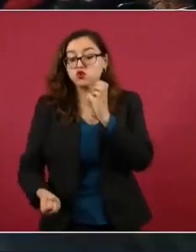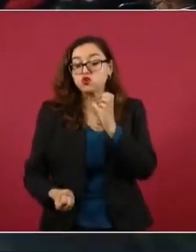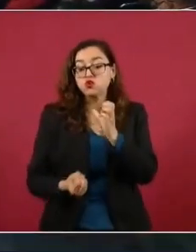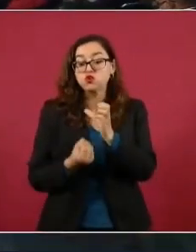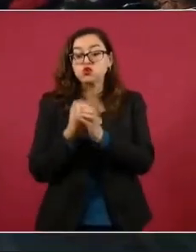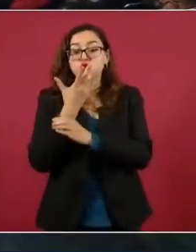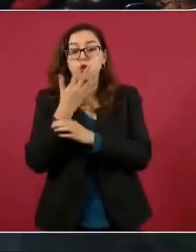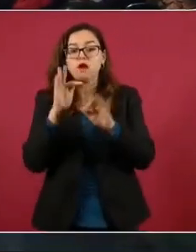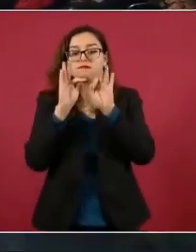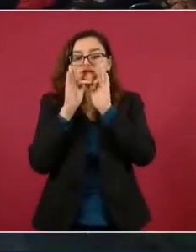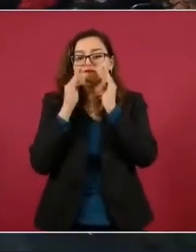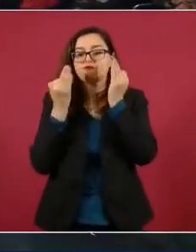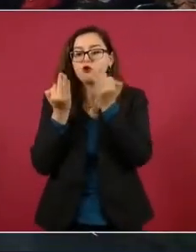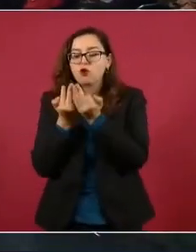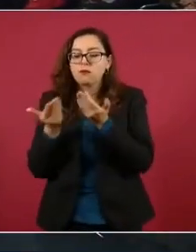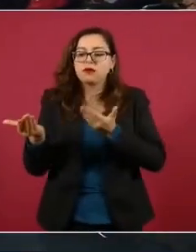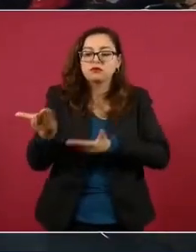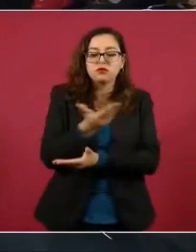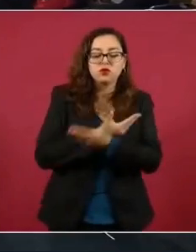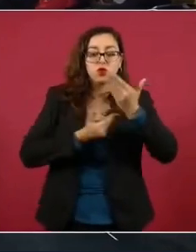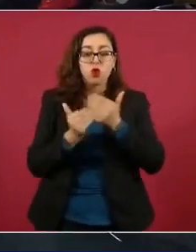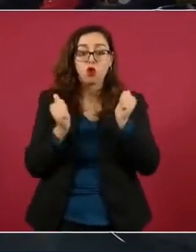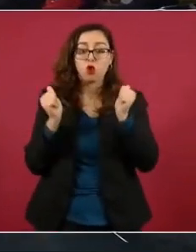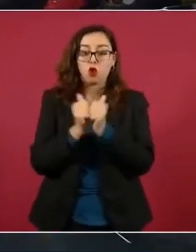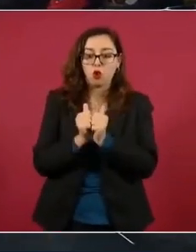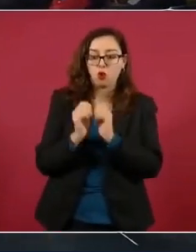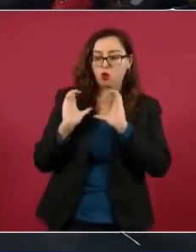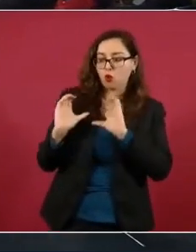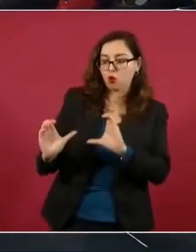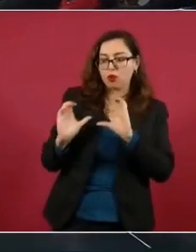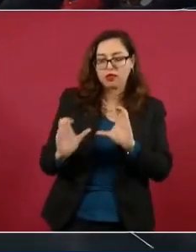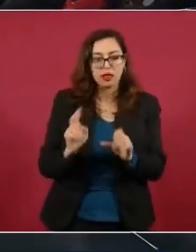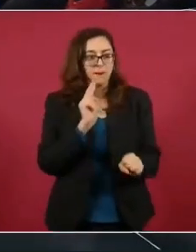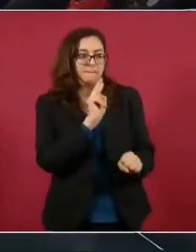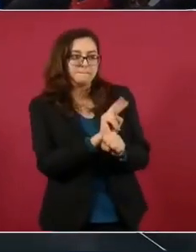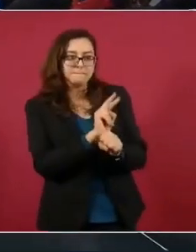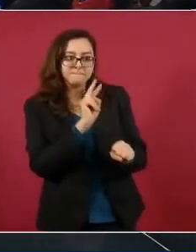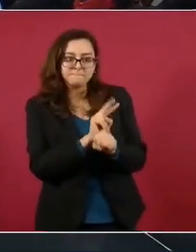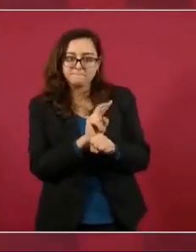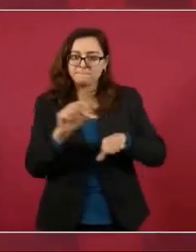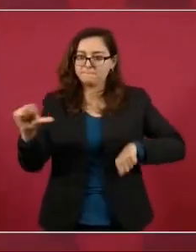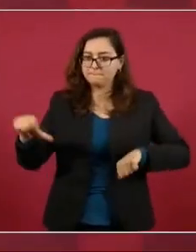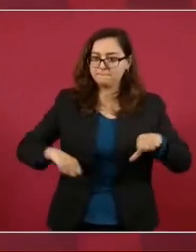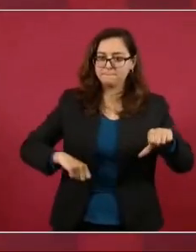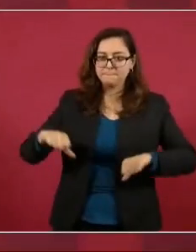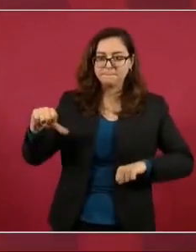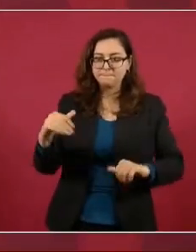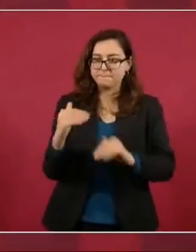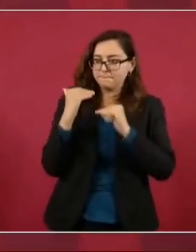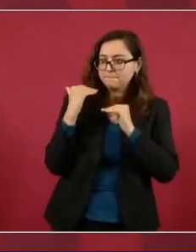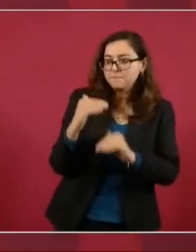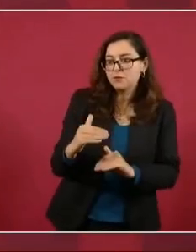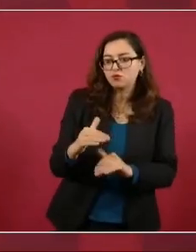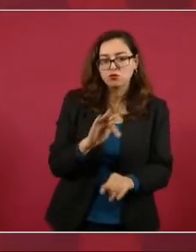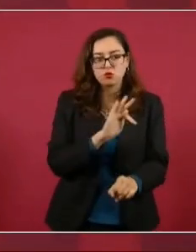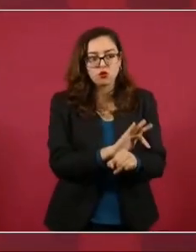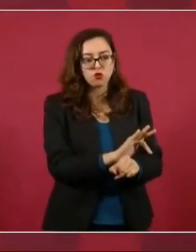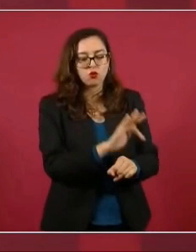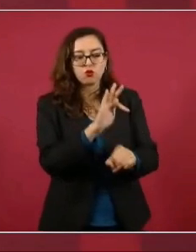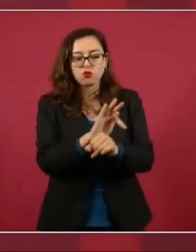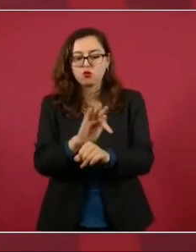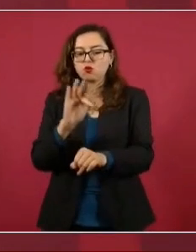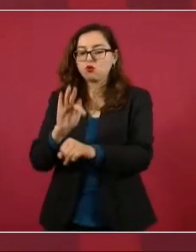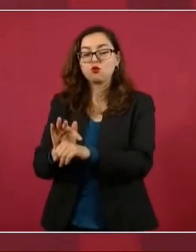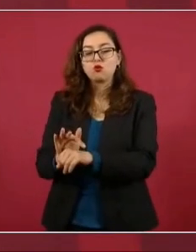una forma controlada o regulada respecto a ciertas actividades de protección, el